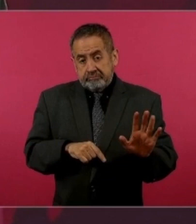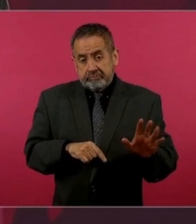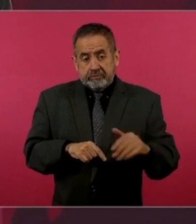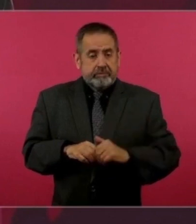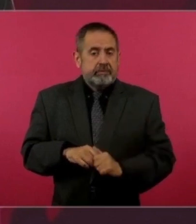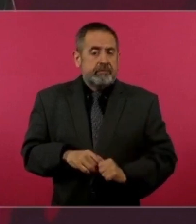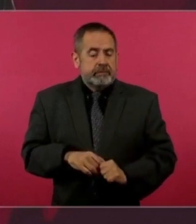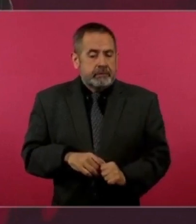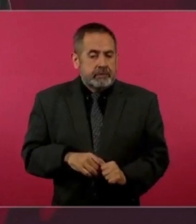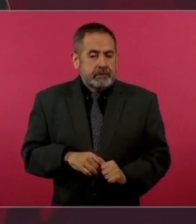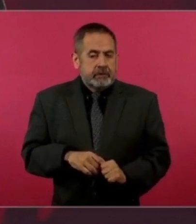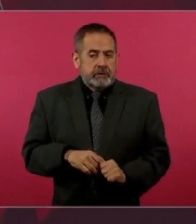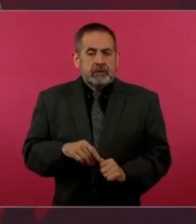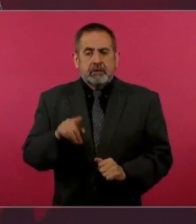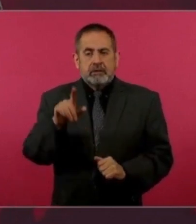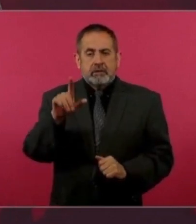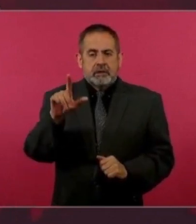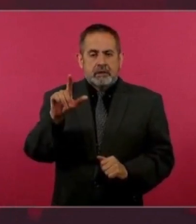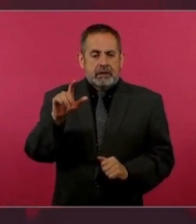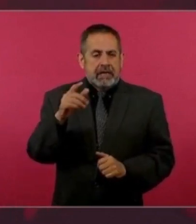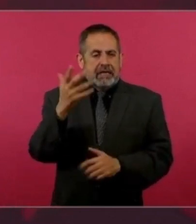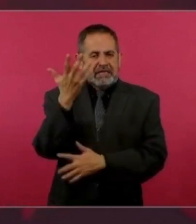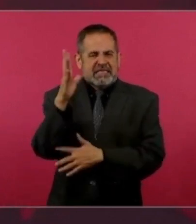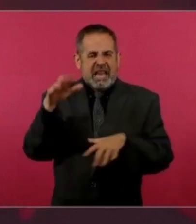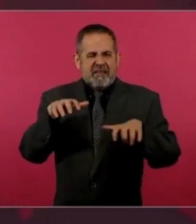En la Lacandona,